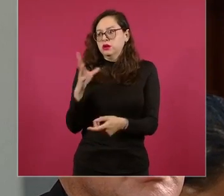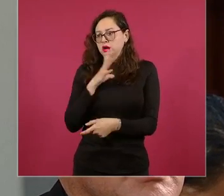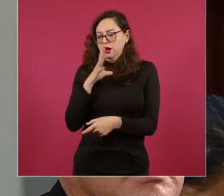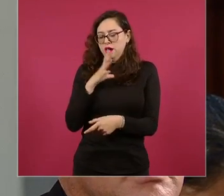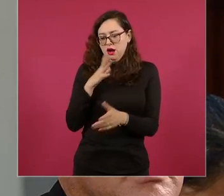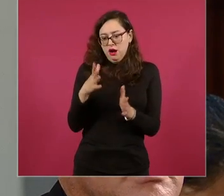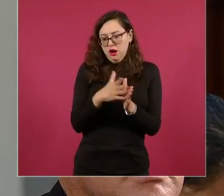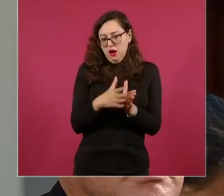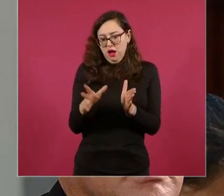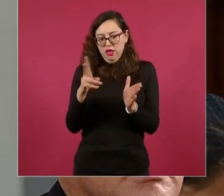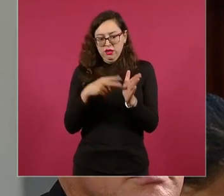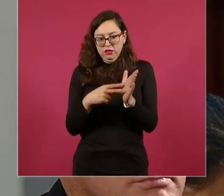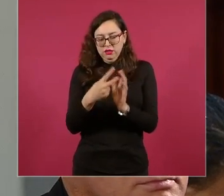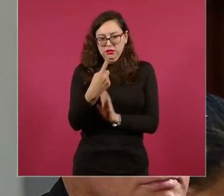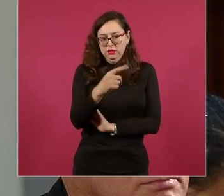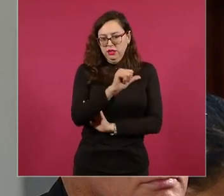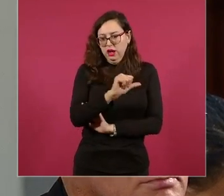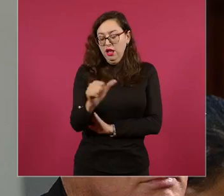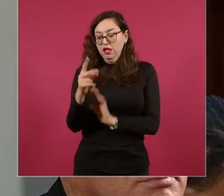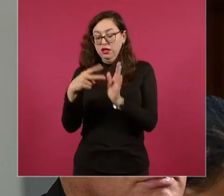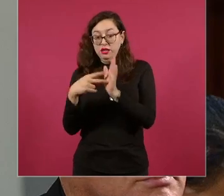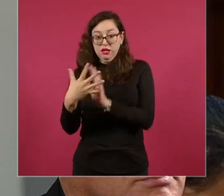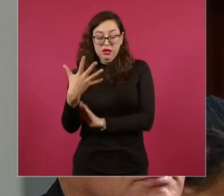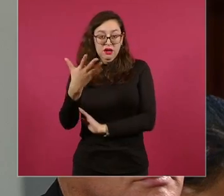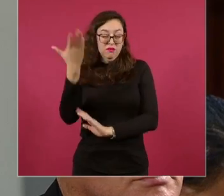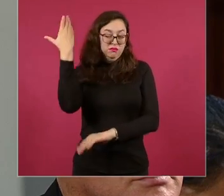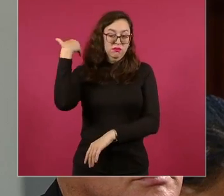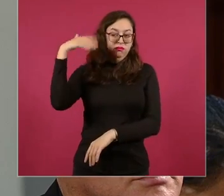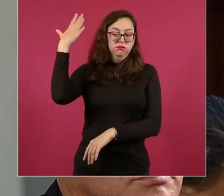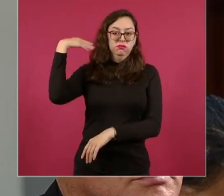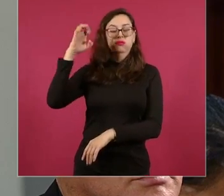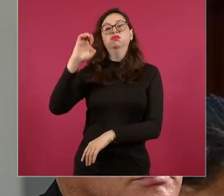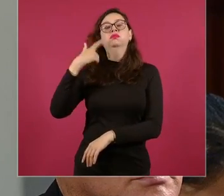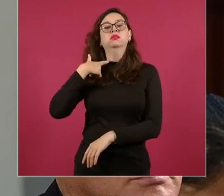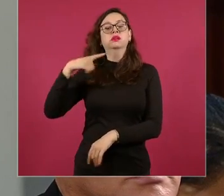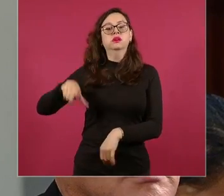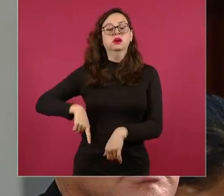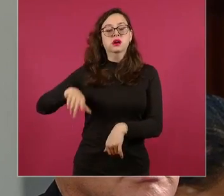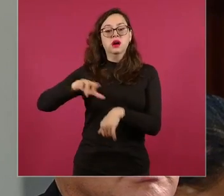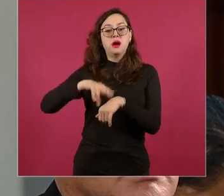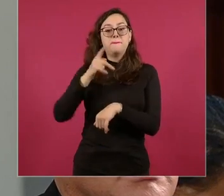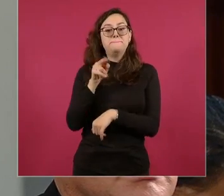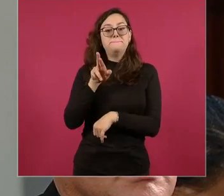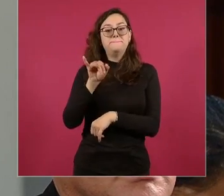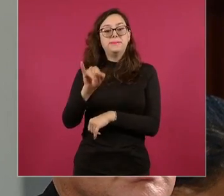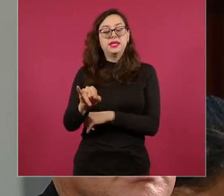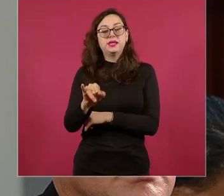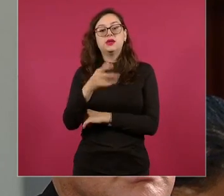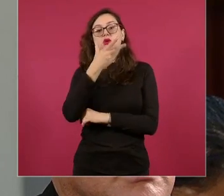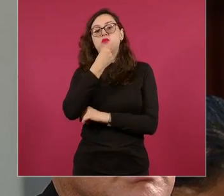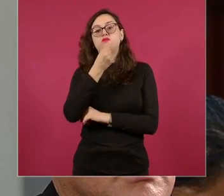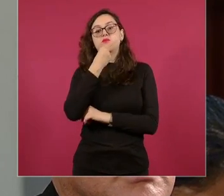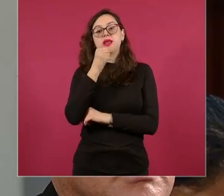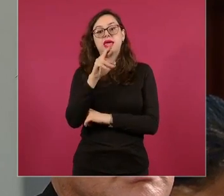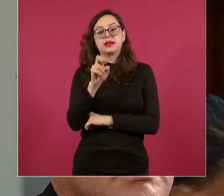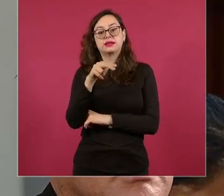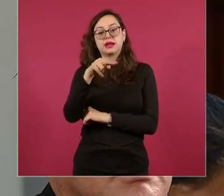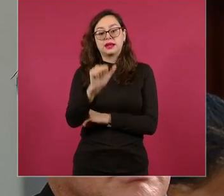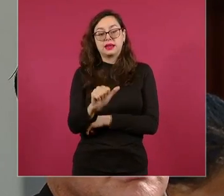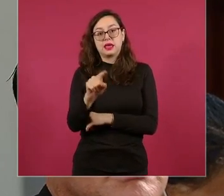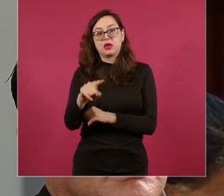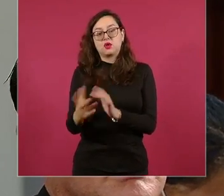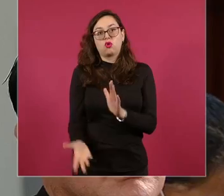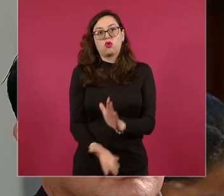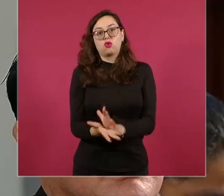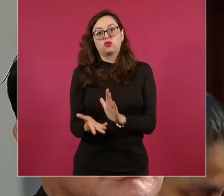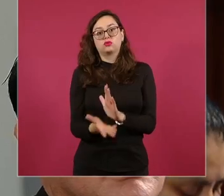periodo 2001 a 2005 por el entonces gobernador priista licenciado René Juárez Cisneros al realizar una